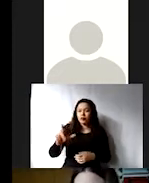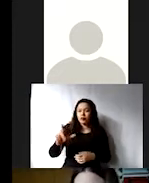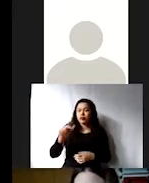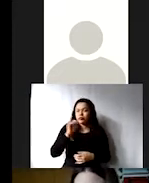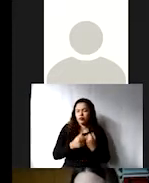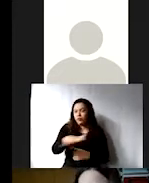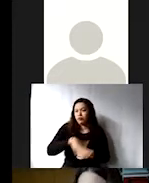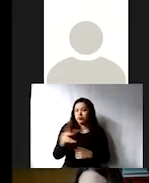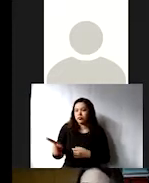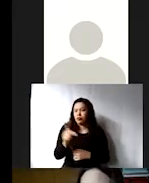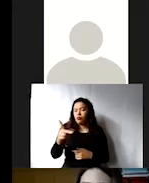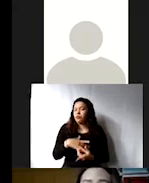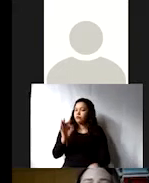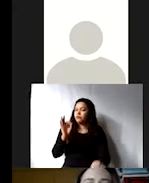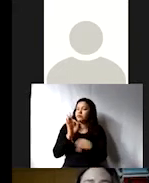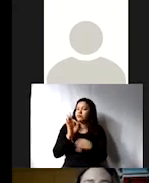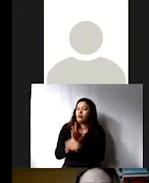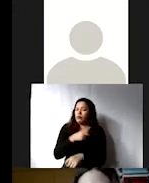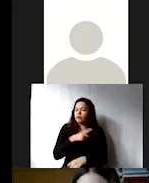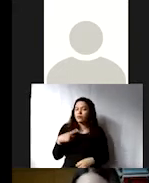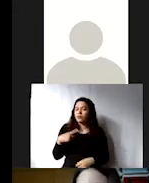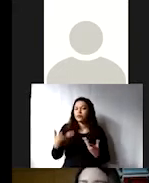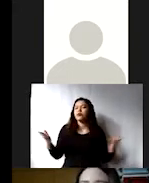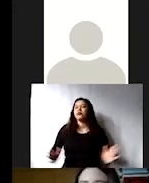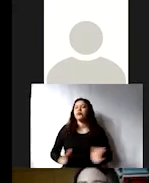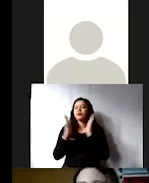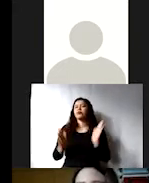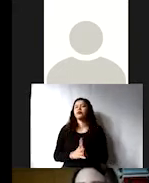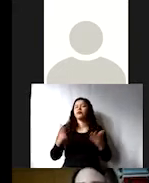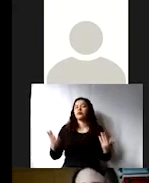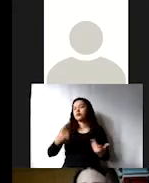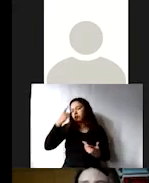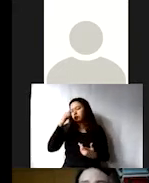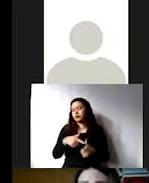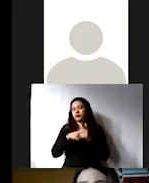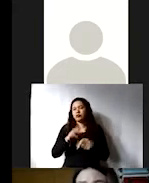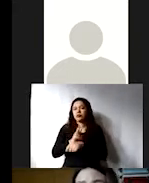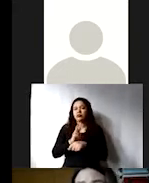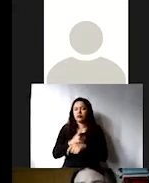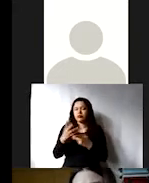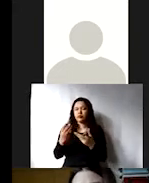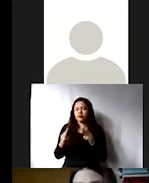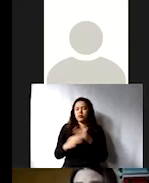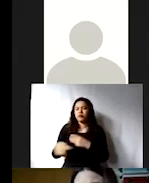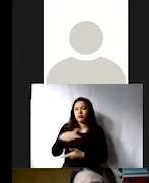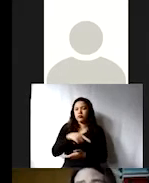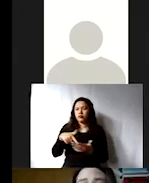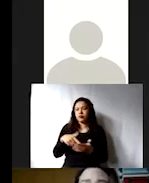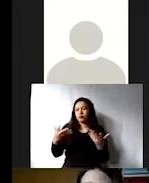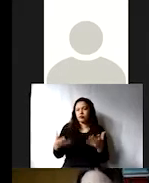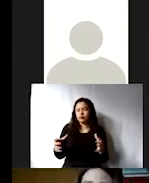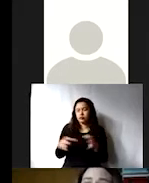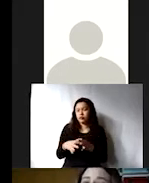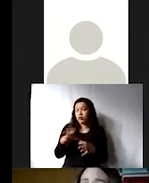público. Y eso, no, eso me refiero con participar en los órganos de seguimiento e instrumentación a nivel local, si es que existen,